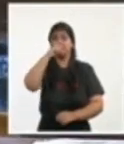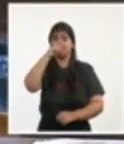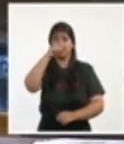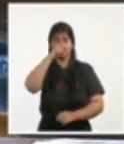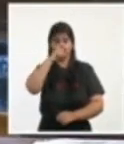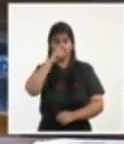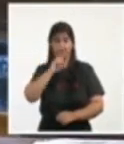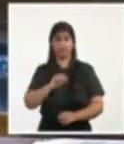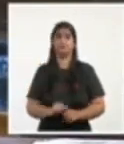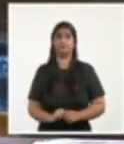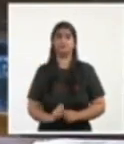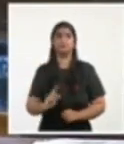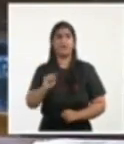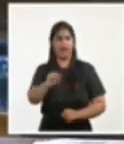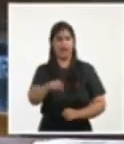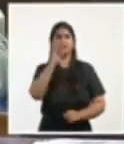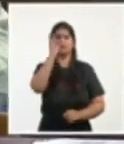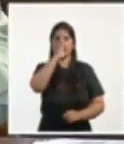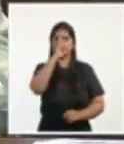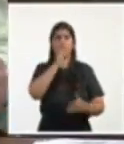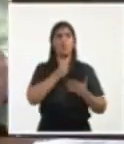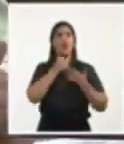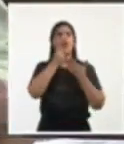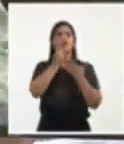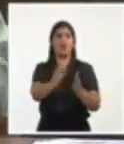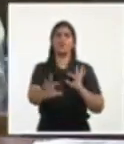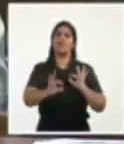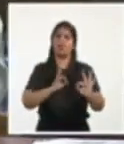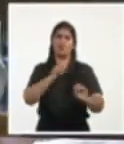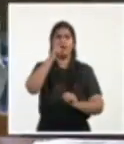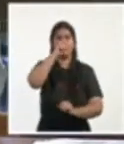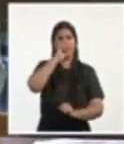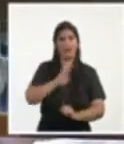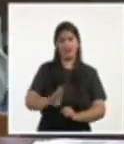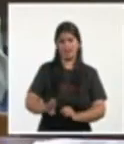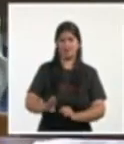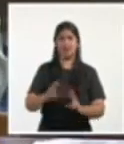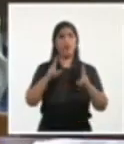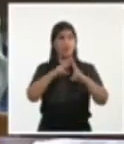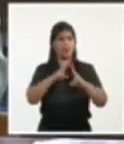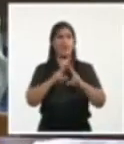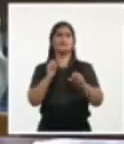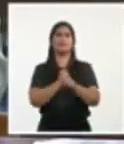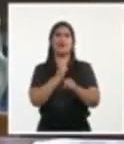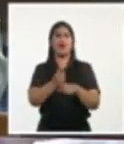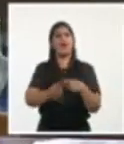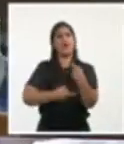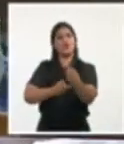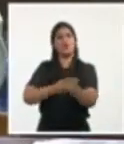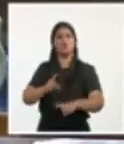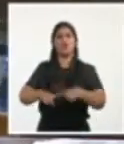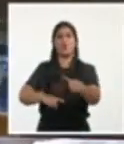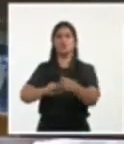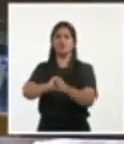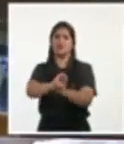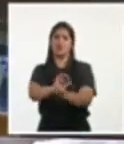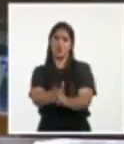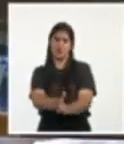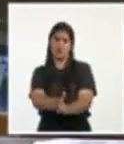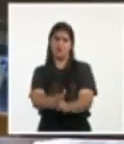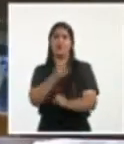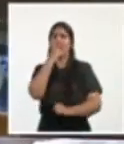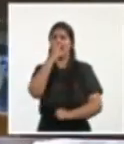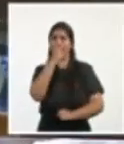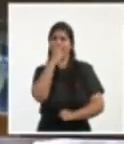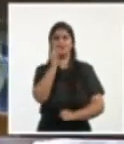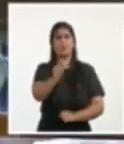en un círculo infantil para la niña. En otro caso, un vecino. Había una persona de 55 años, me recuerdo una